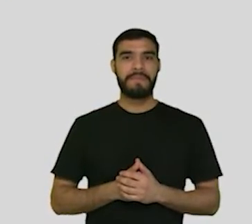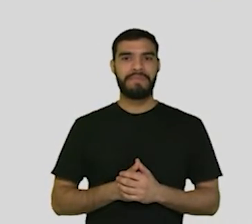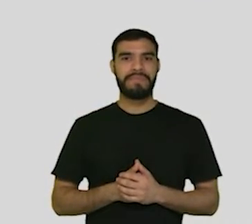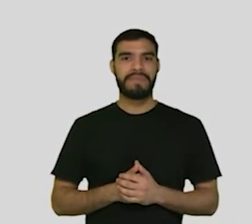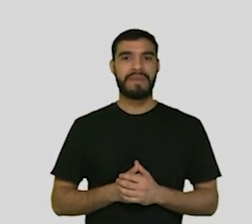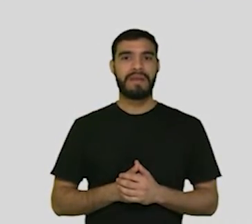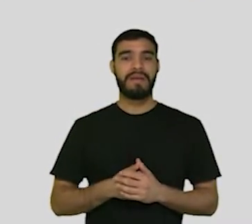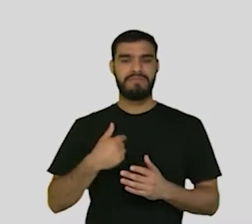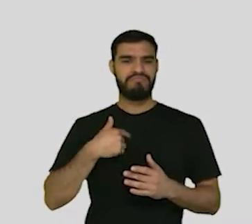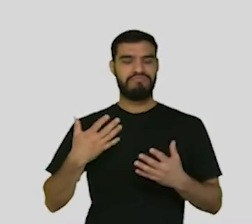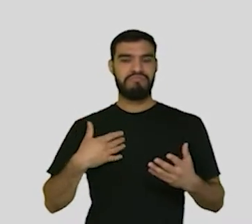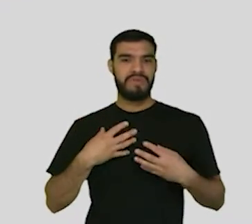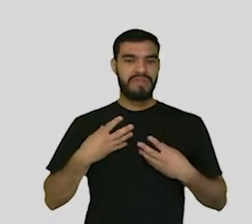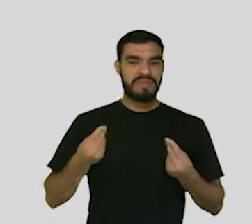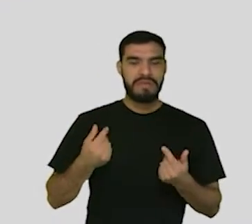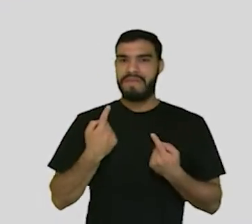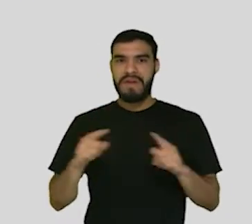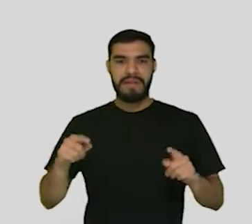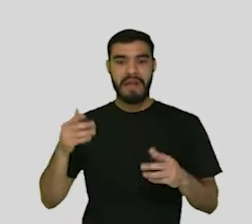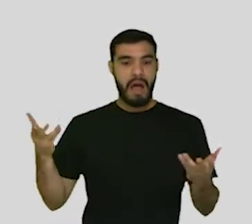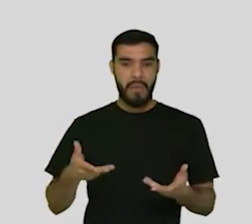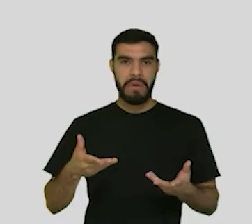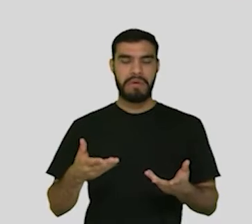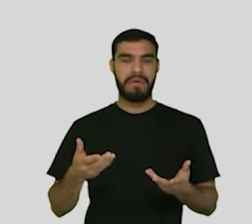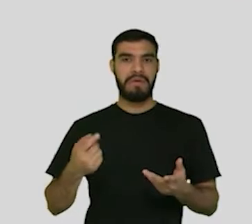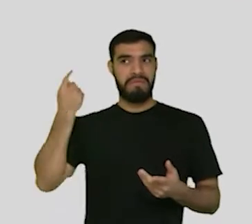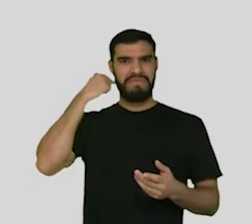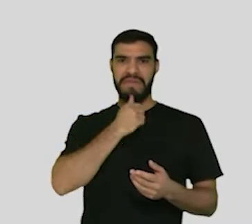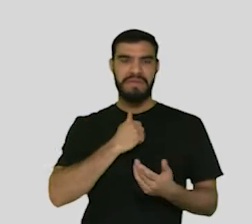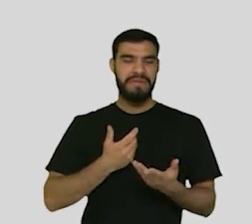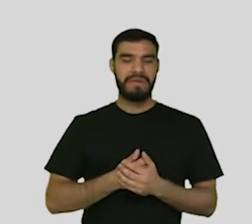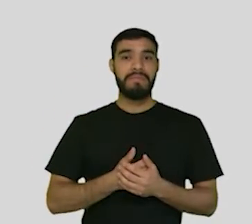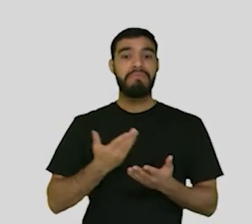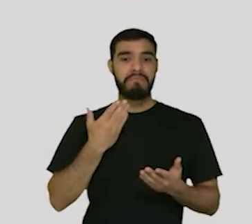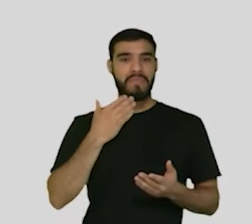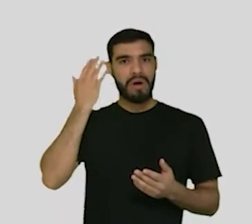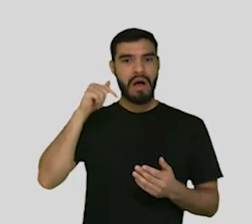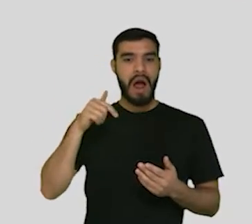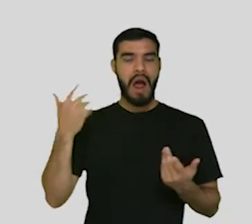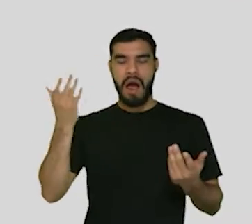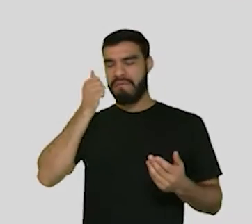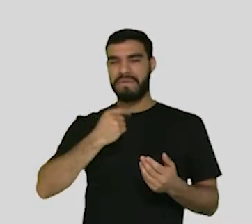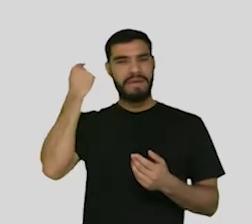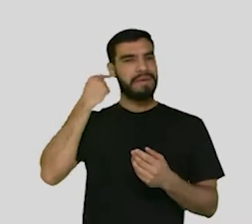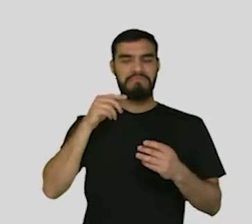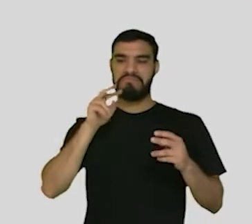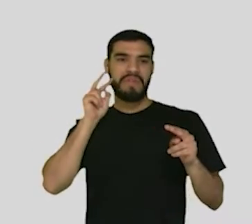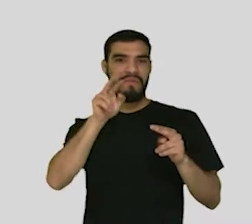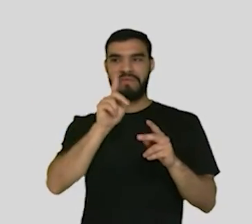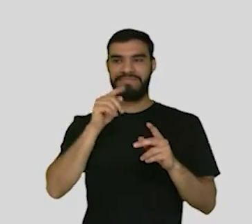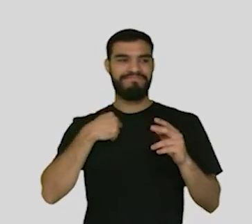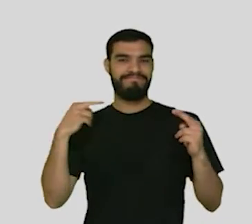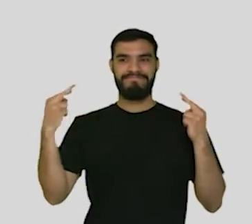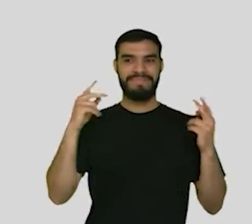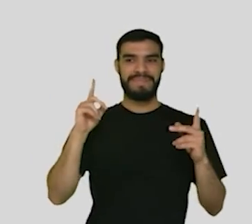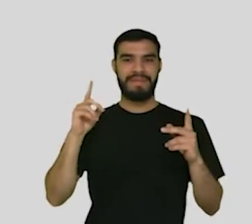japen, la hay señora, la hay respetable. Acá tú lesbiana, sí. Hay vana, yepa, iñambue. Anguajeno